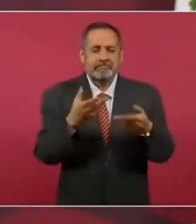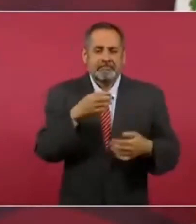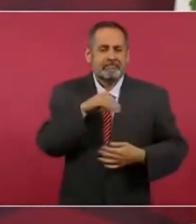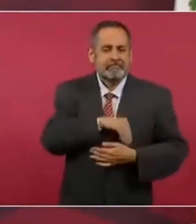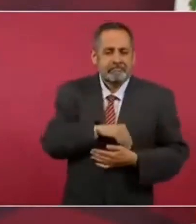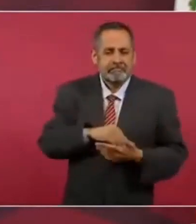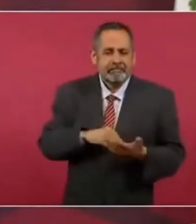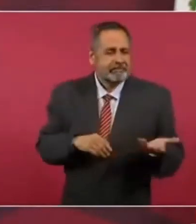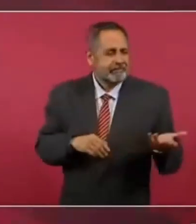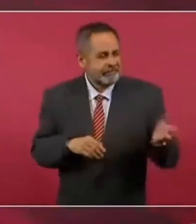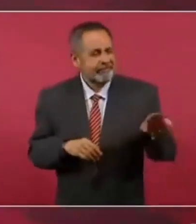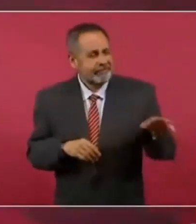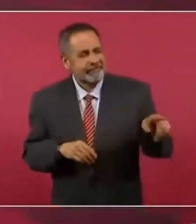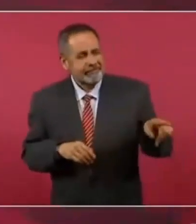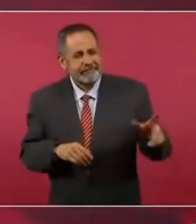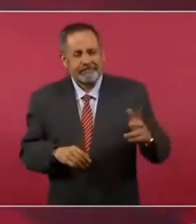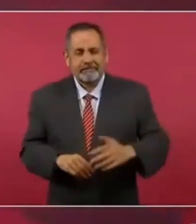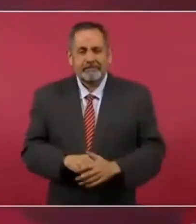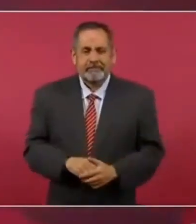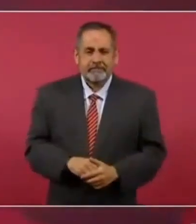Entonces,